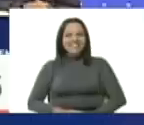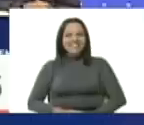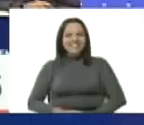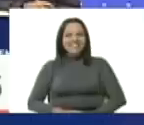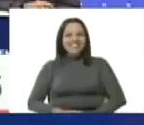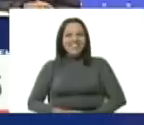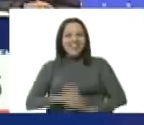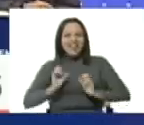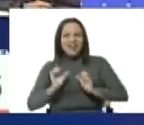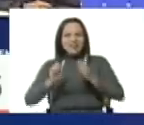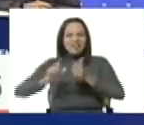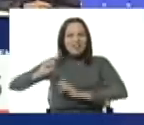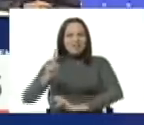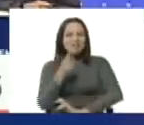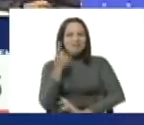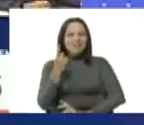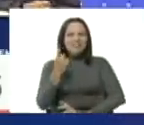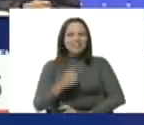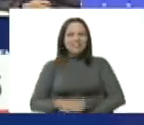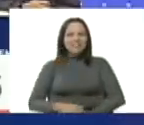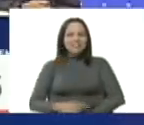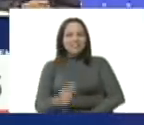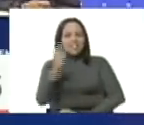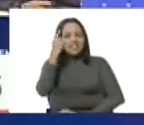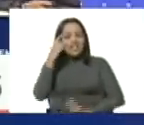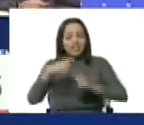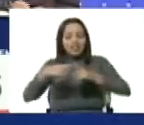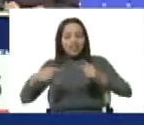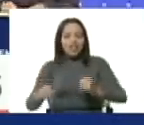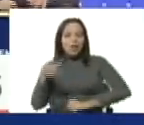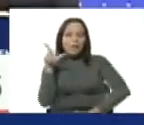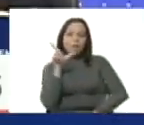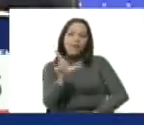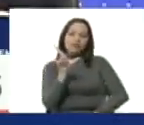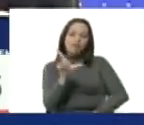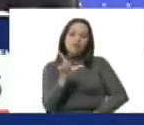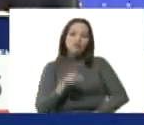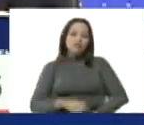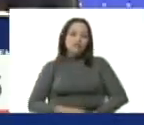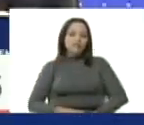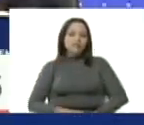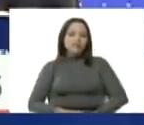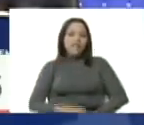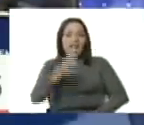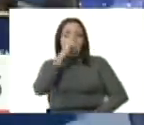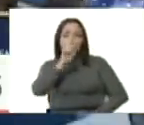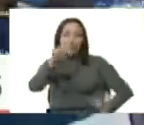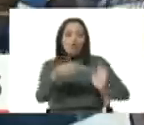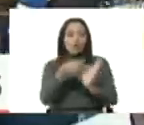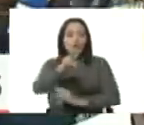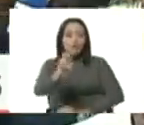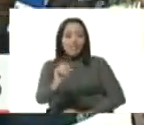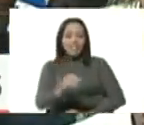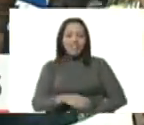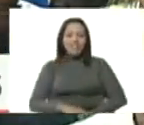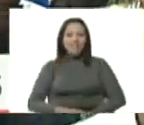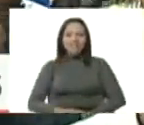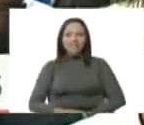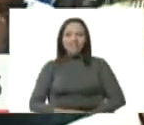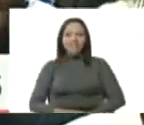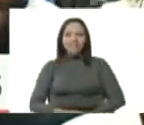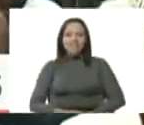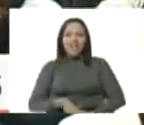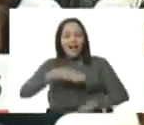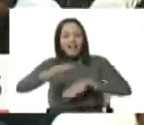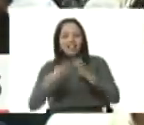comienza la primera jornada de carnetización del Partido Socialista Unido de Venezuela del año 2020. A sacarse